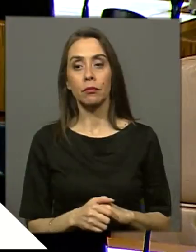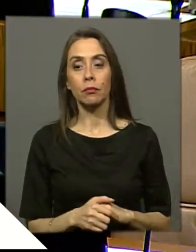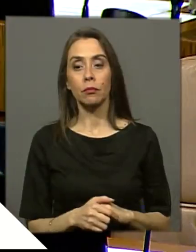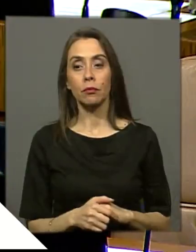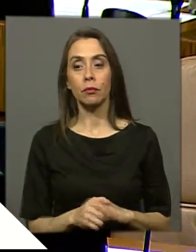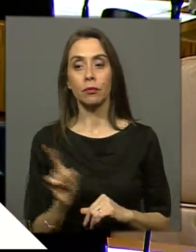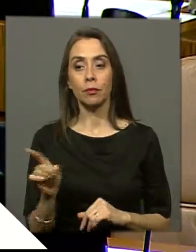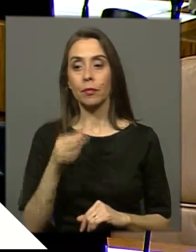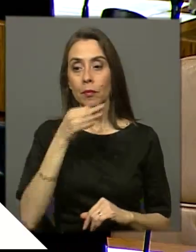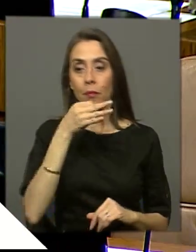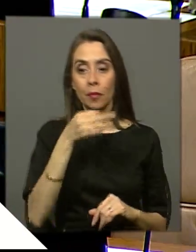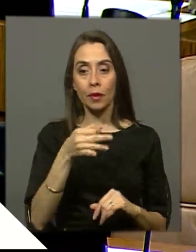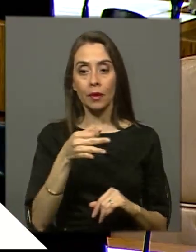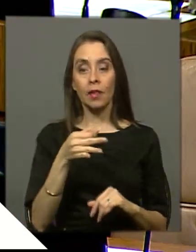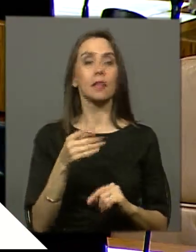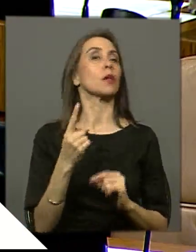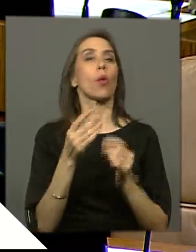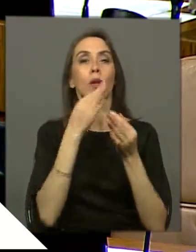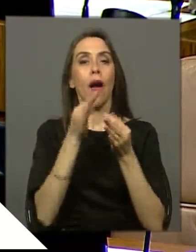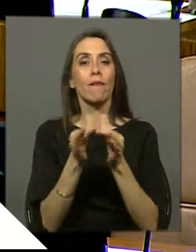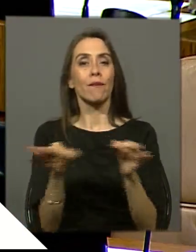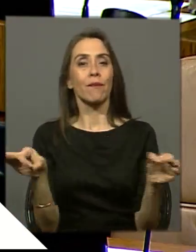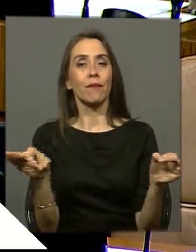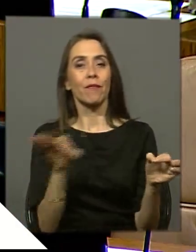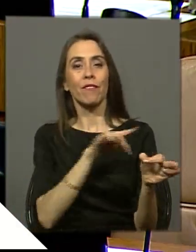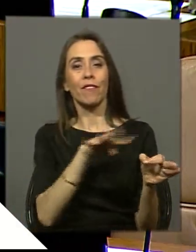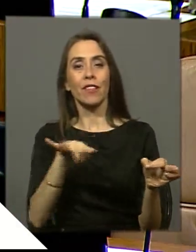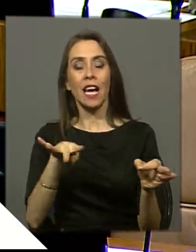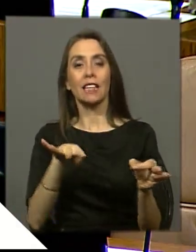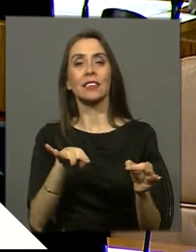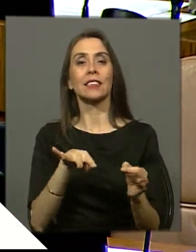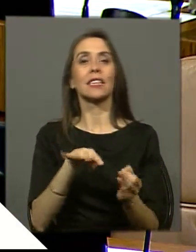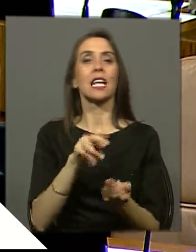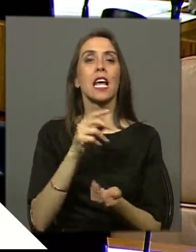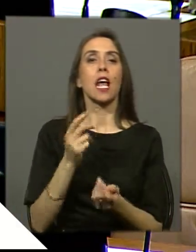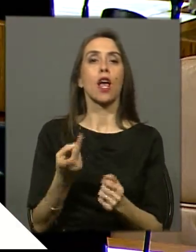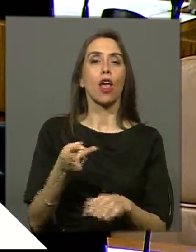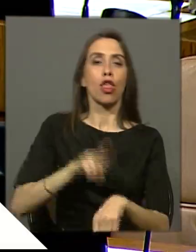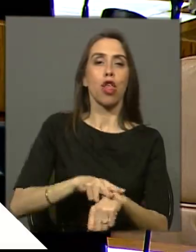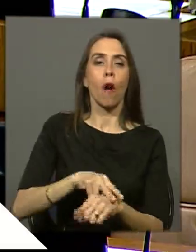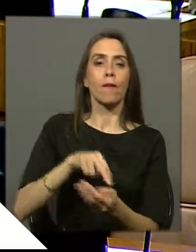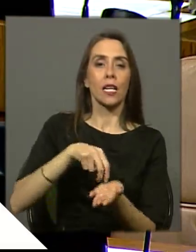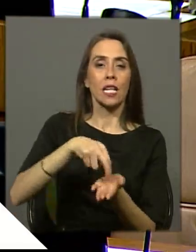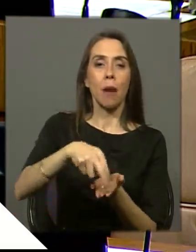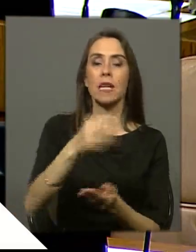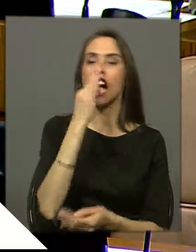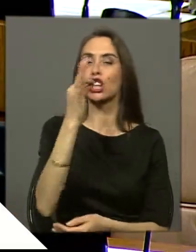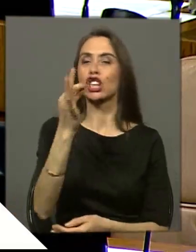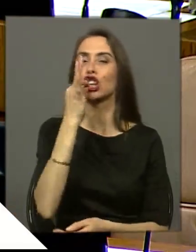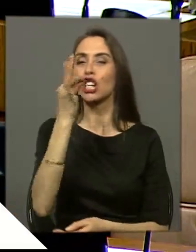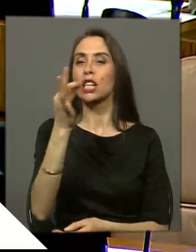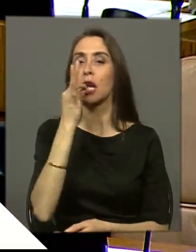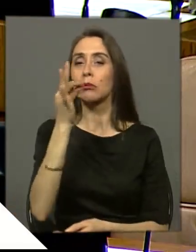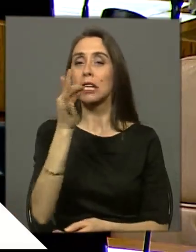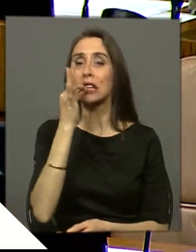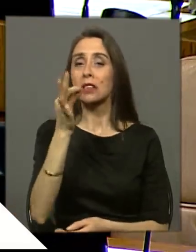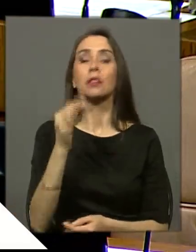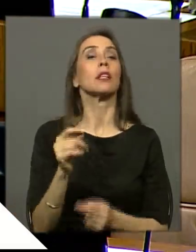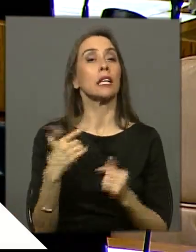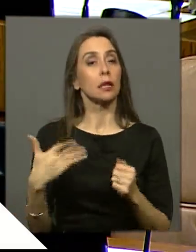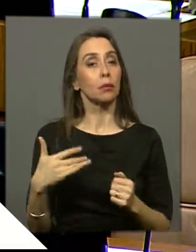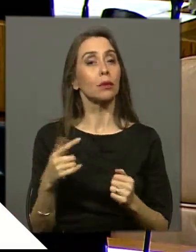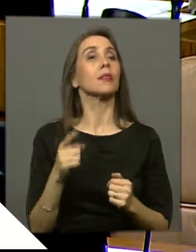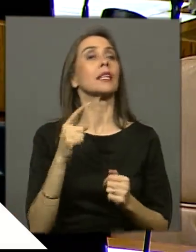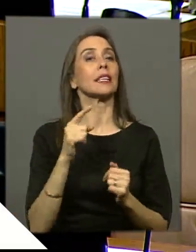como reza el aforismo caminar y comer chicle al mismo tiempo y así como creemos que es muy importante el